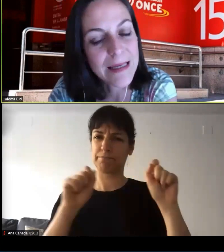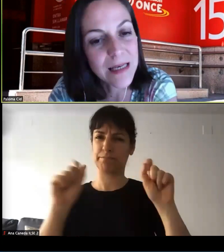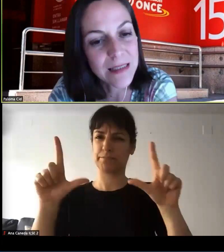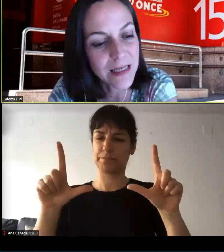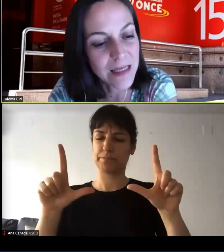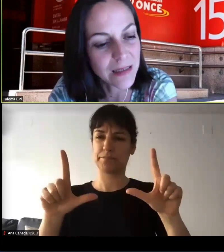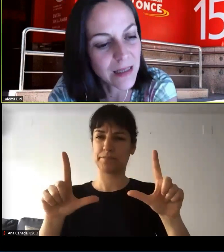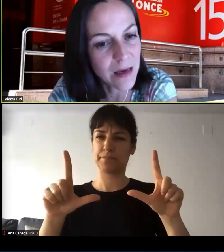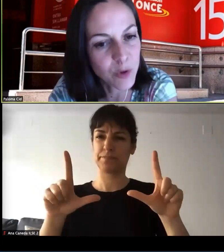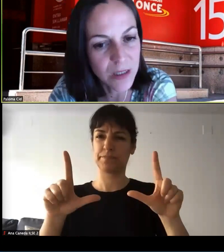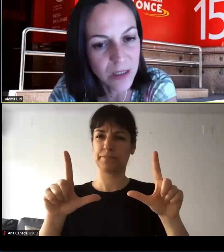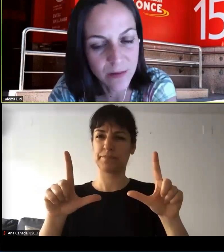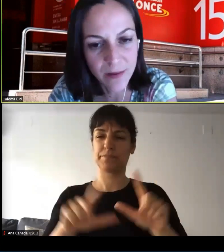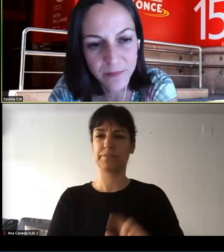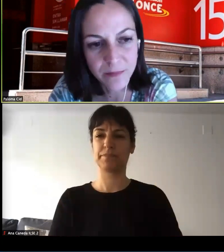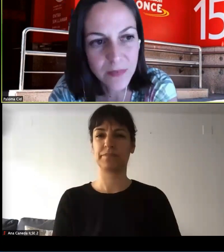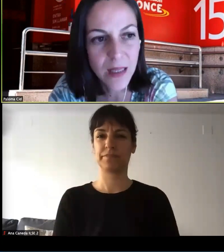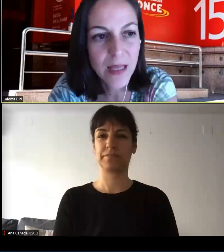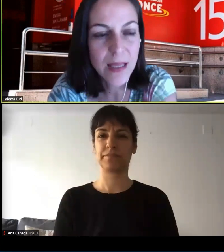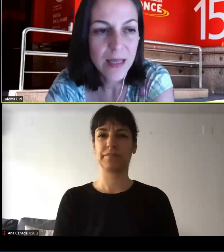que es la siguiente diapositiva.